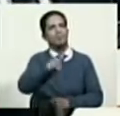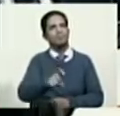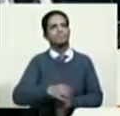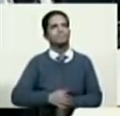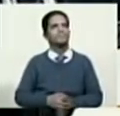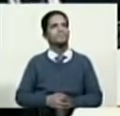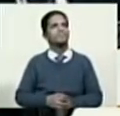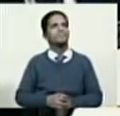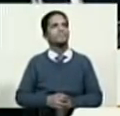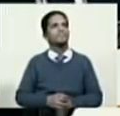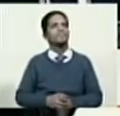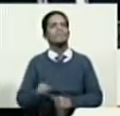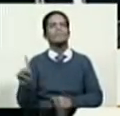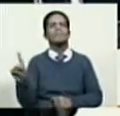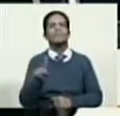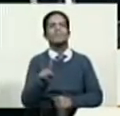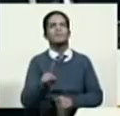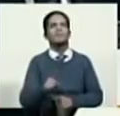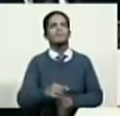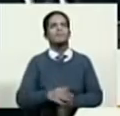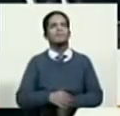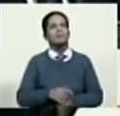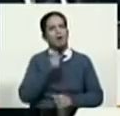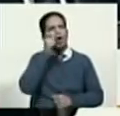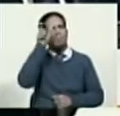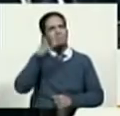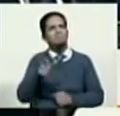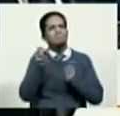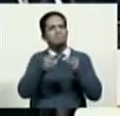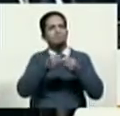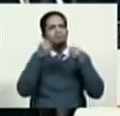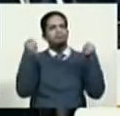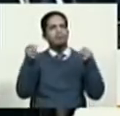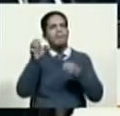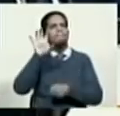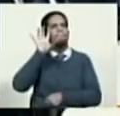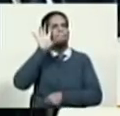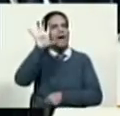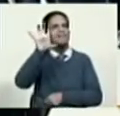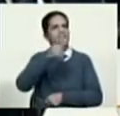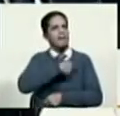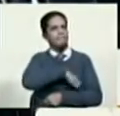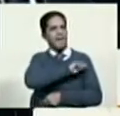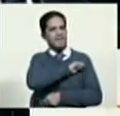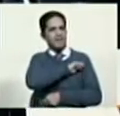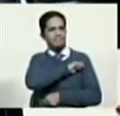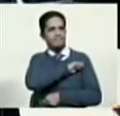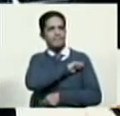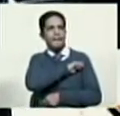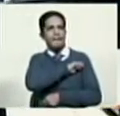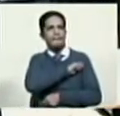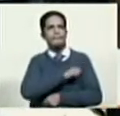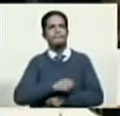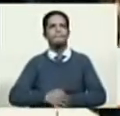la realiza el colega Javier Lafuente por el diario El País de España.